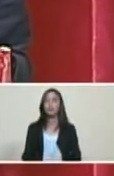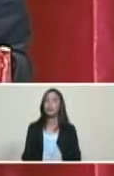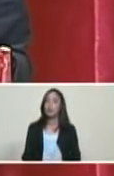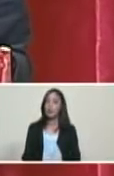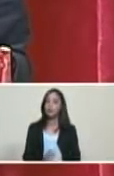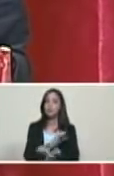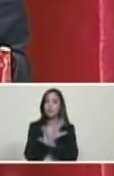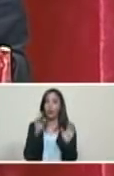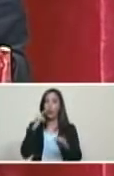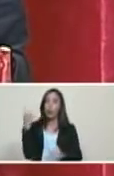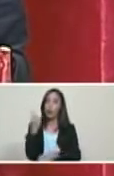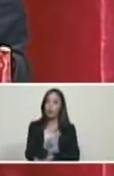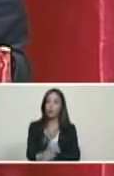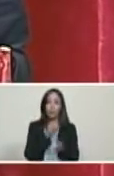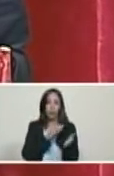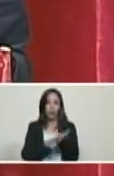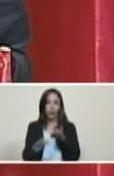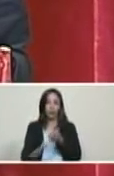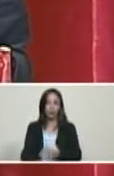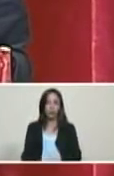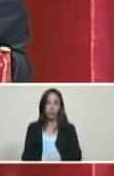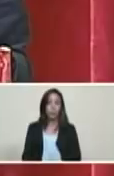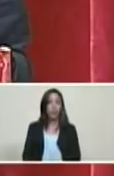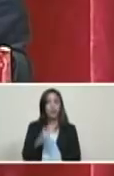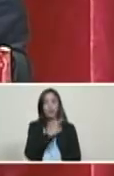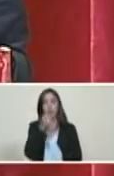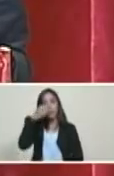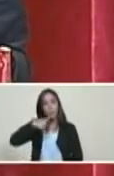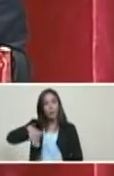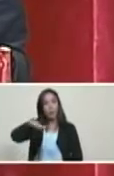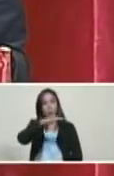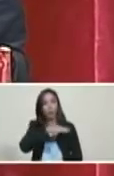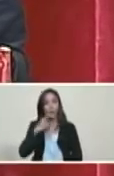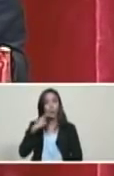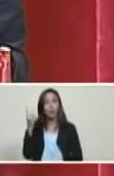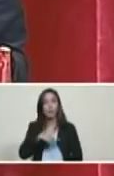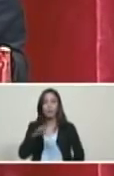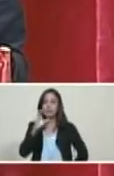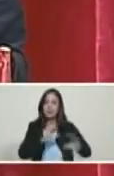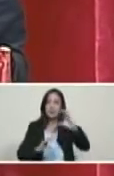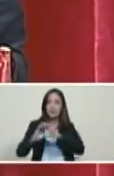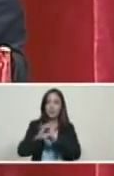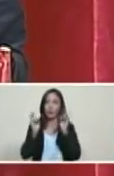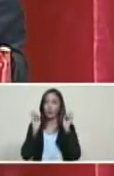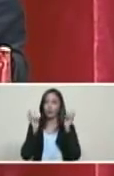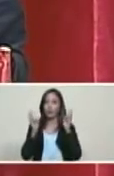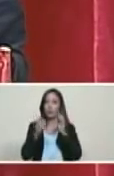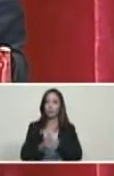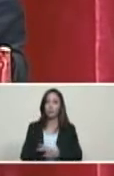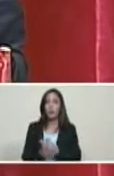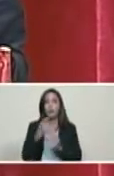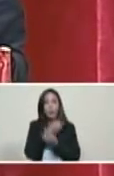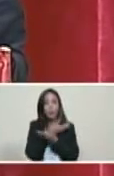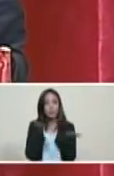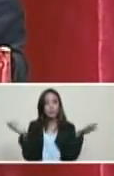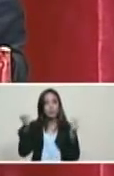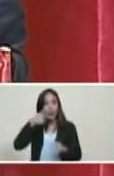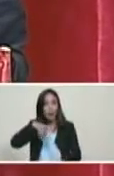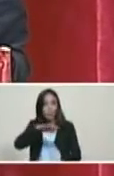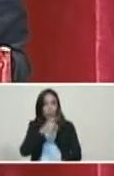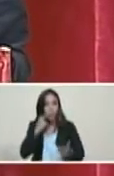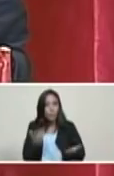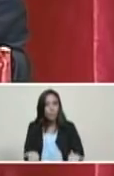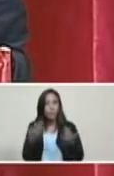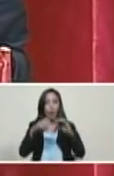obligatorio, debe ser gratuito. Debe ser popular y debe ser científico. Vamos a garantizarle a nuestro pueblo esa